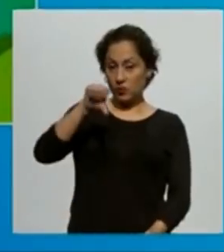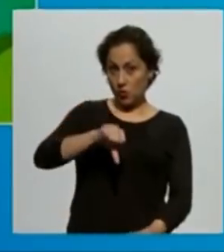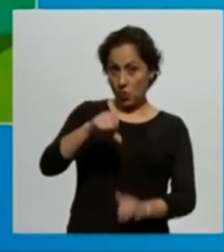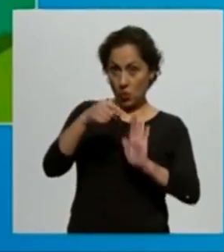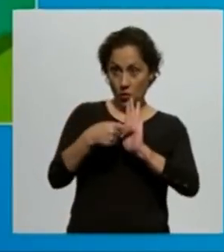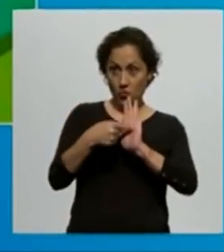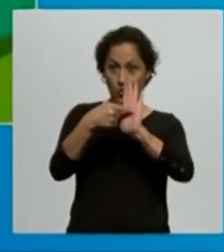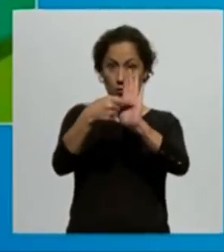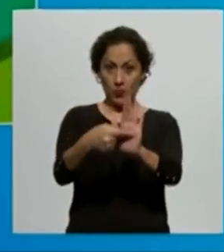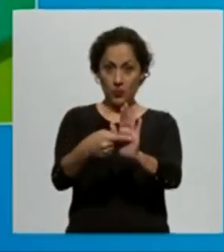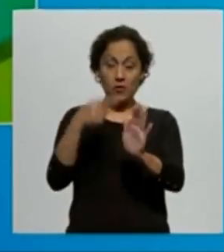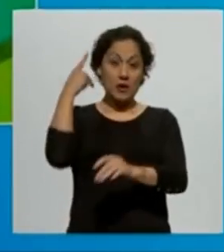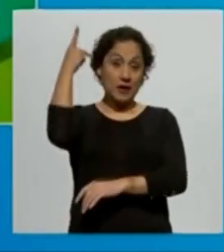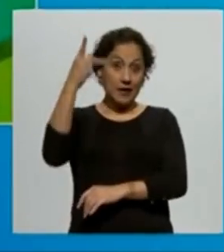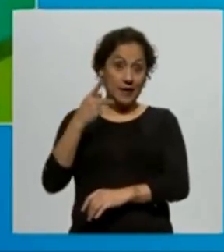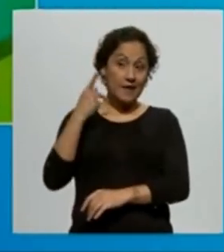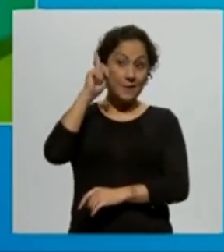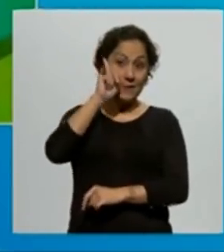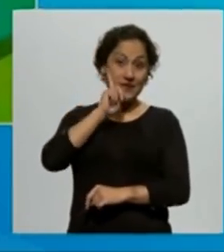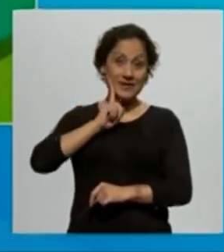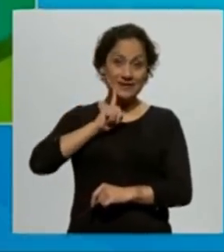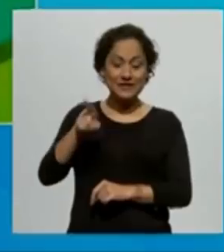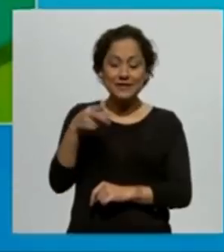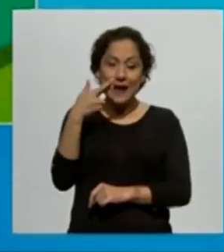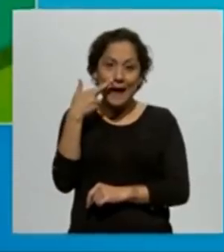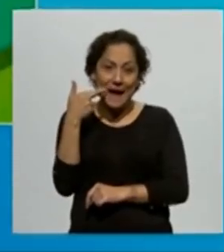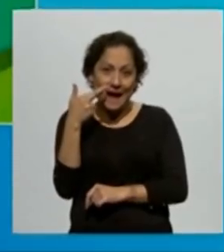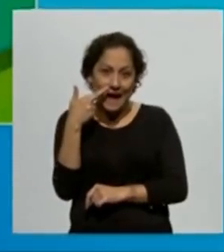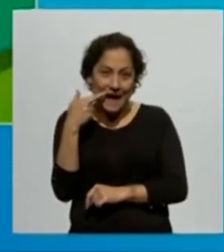Presentamos la princesa y el hámster.